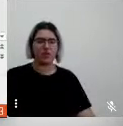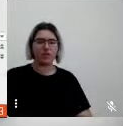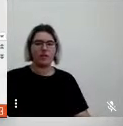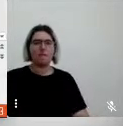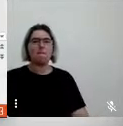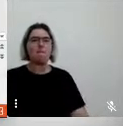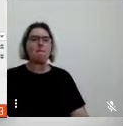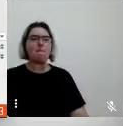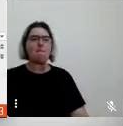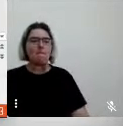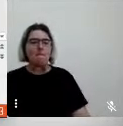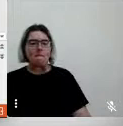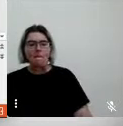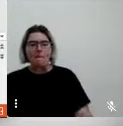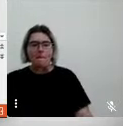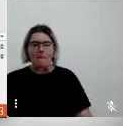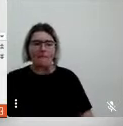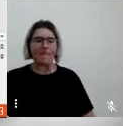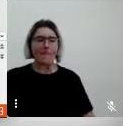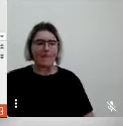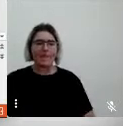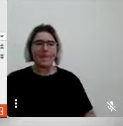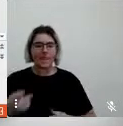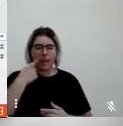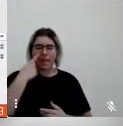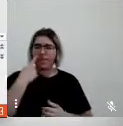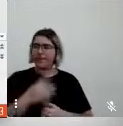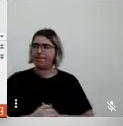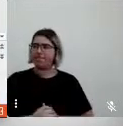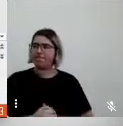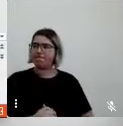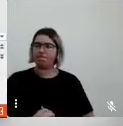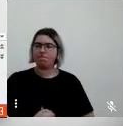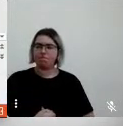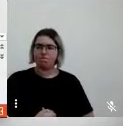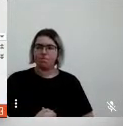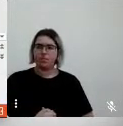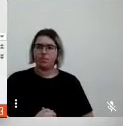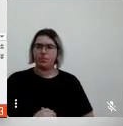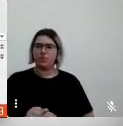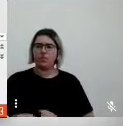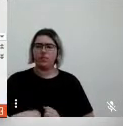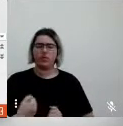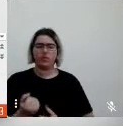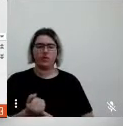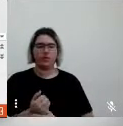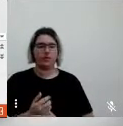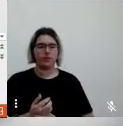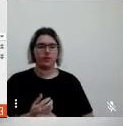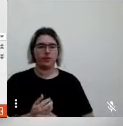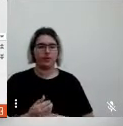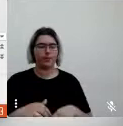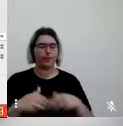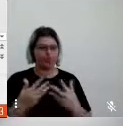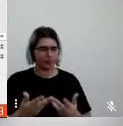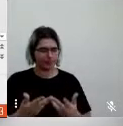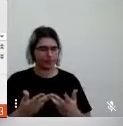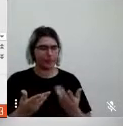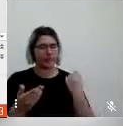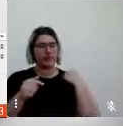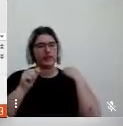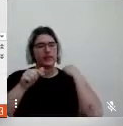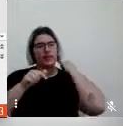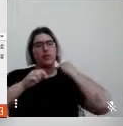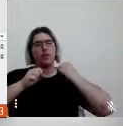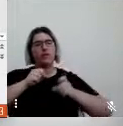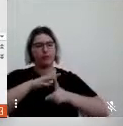estoy. A ver, a ver, a ver. Vale, aquí. Entonces eso, la dieta va a influir incluso en